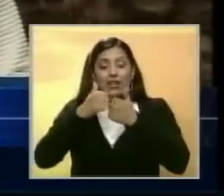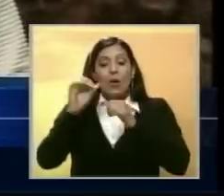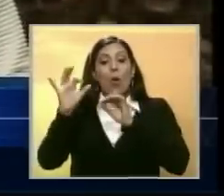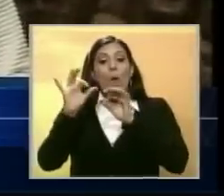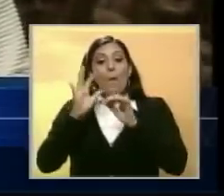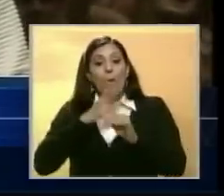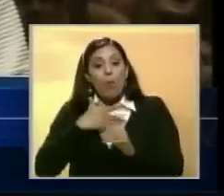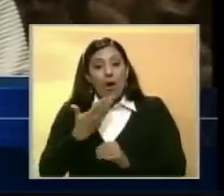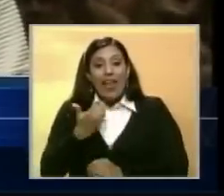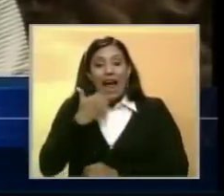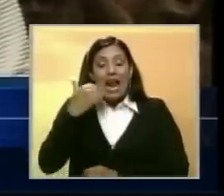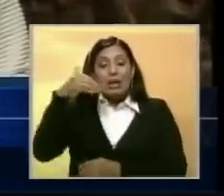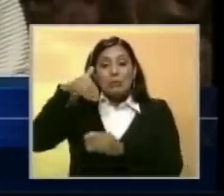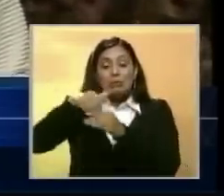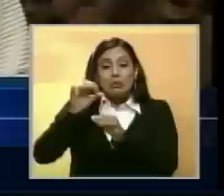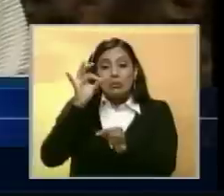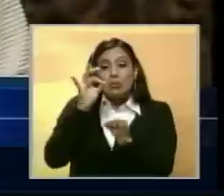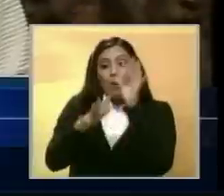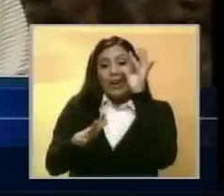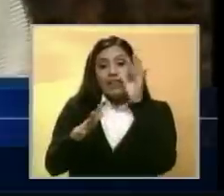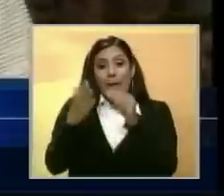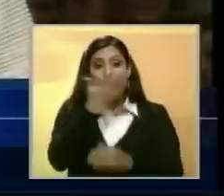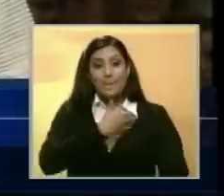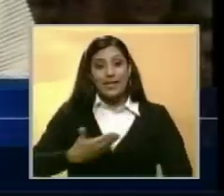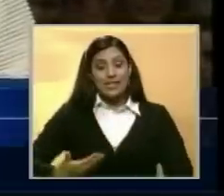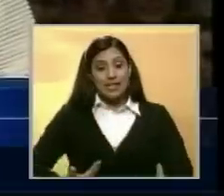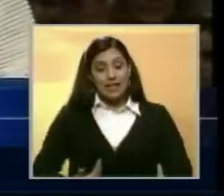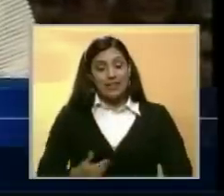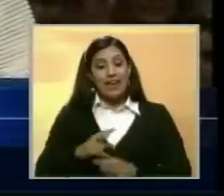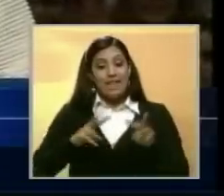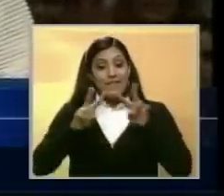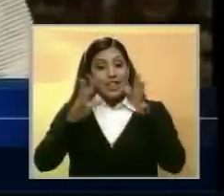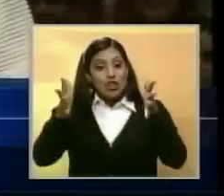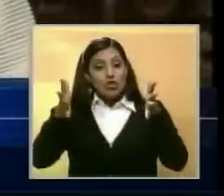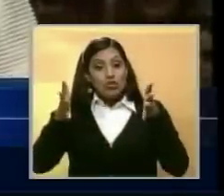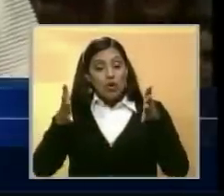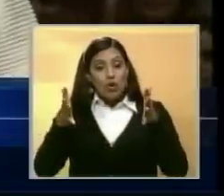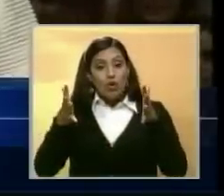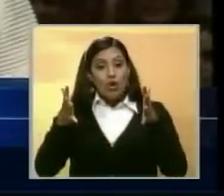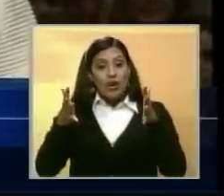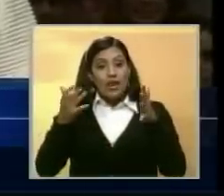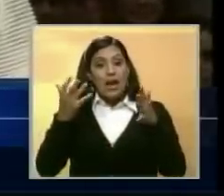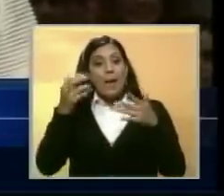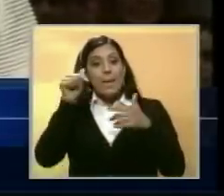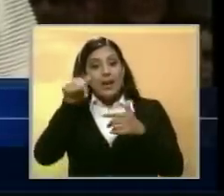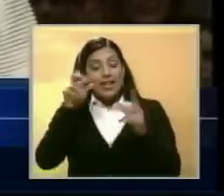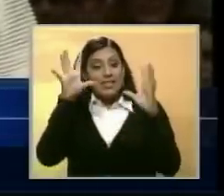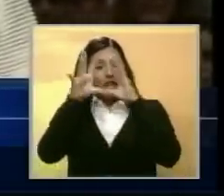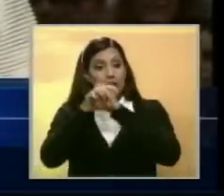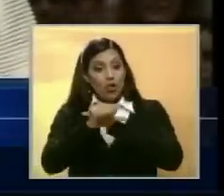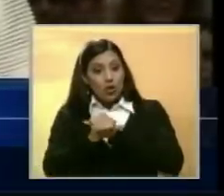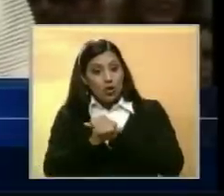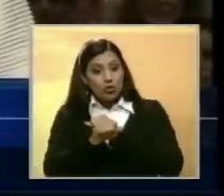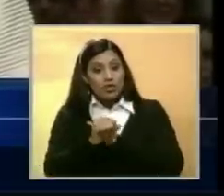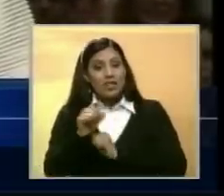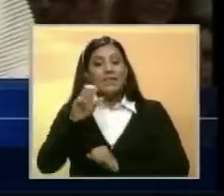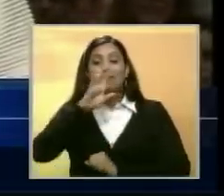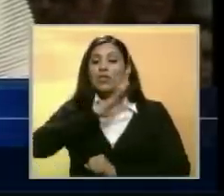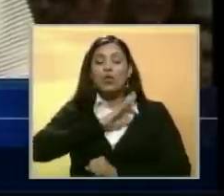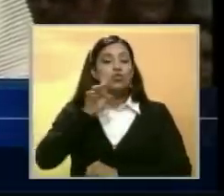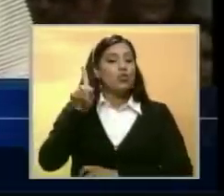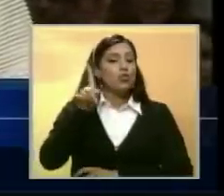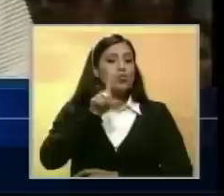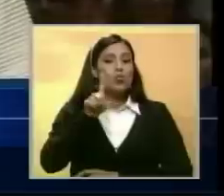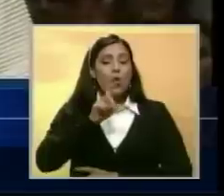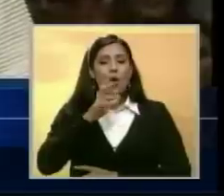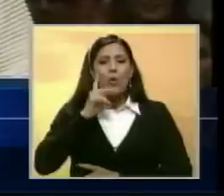parte importantísima del proceso presidencial. La victoria de esta noche no es